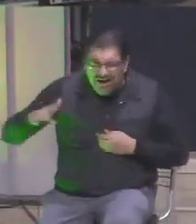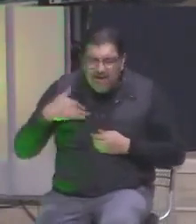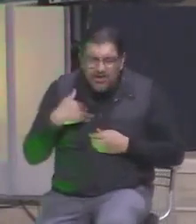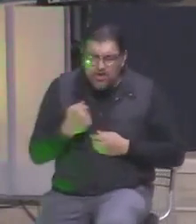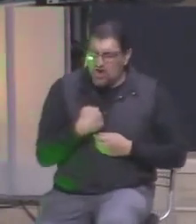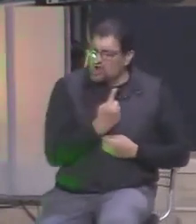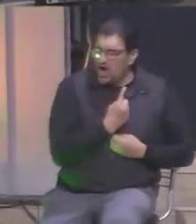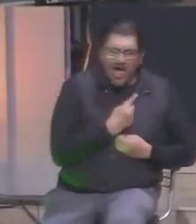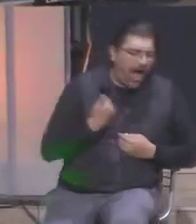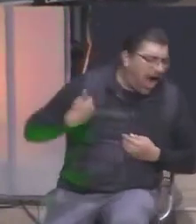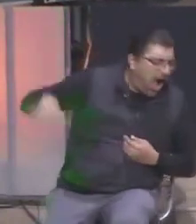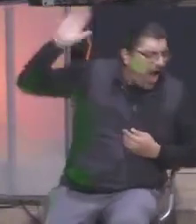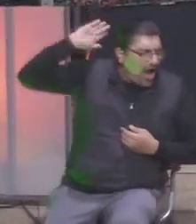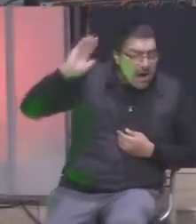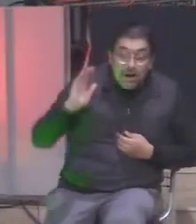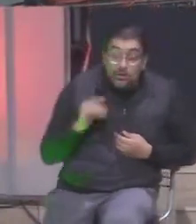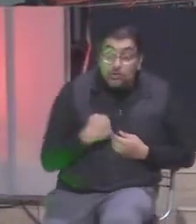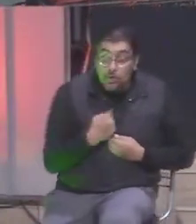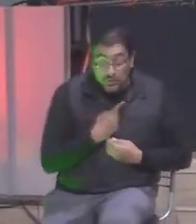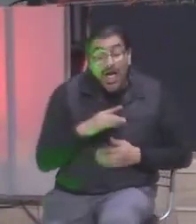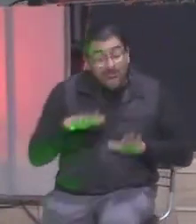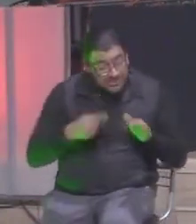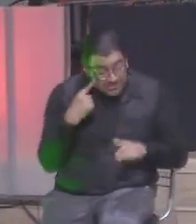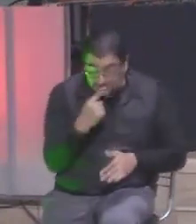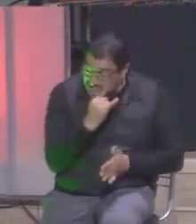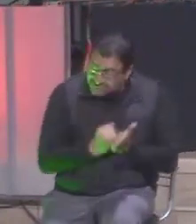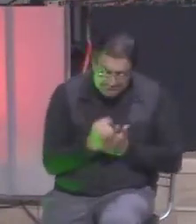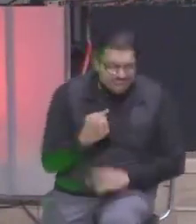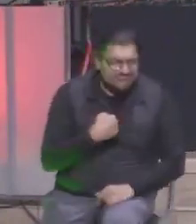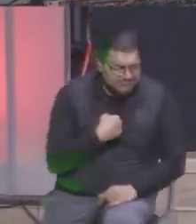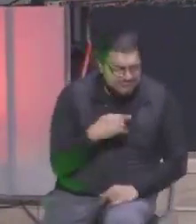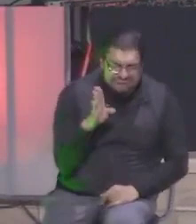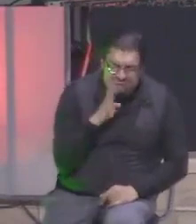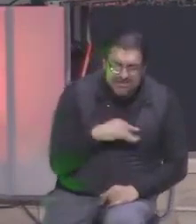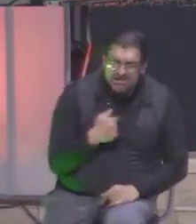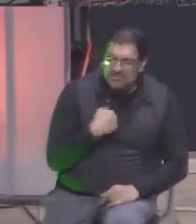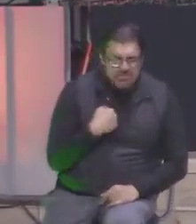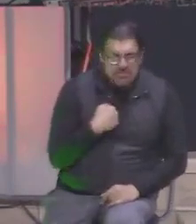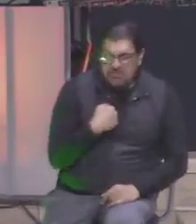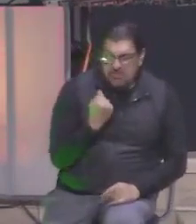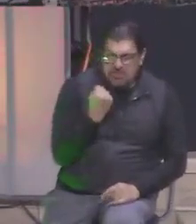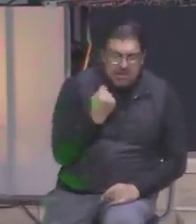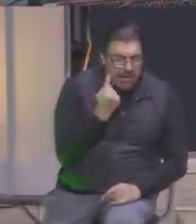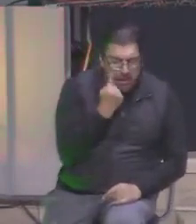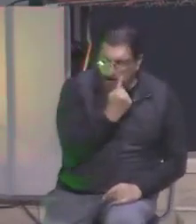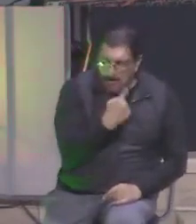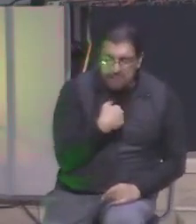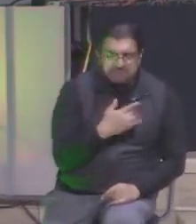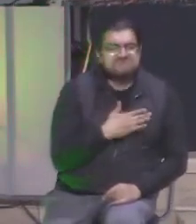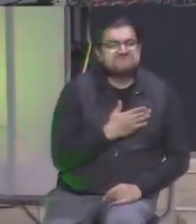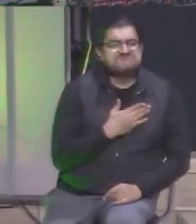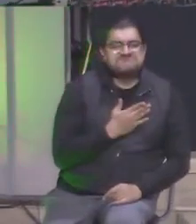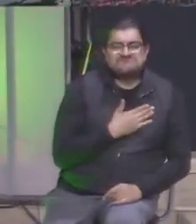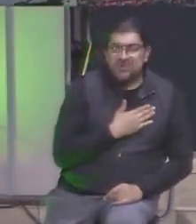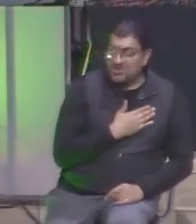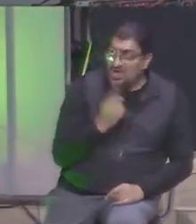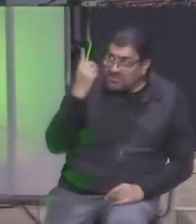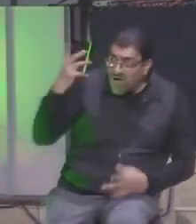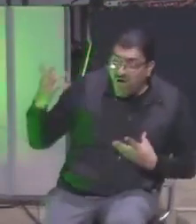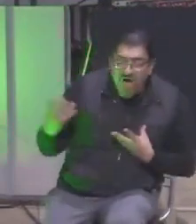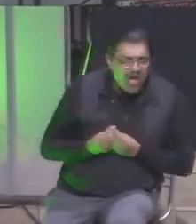decidiendo solo últimamente tomo mis decisiones y no te estoy tomando